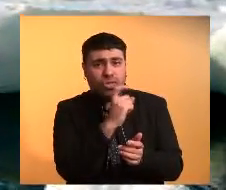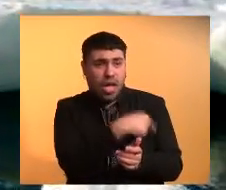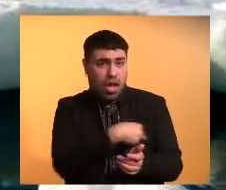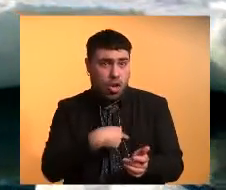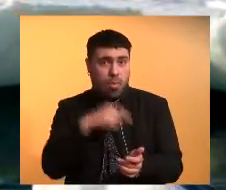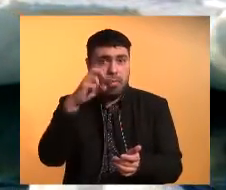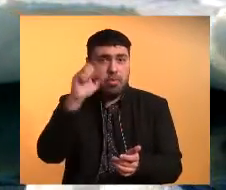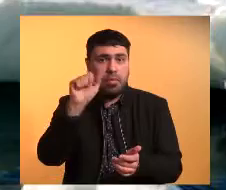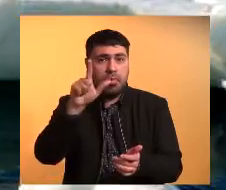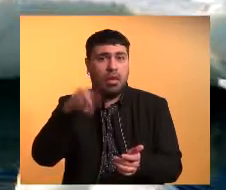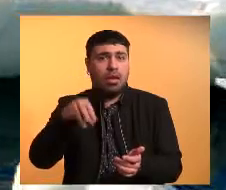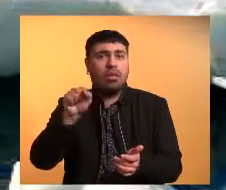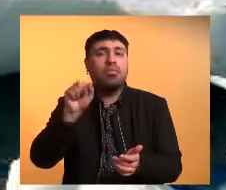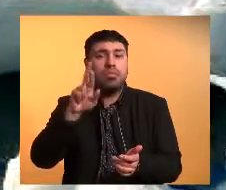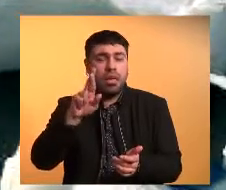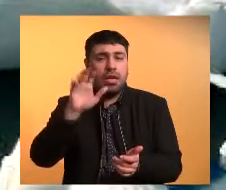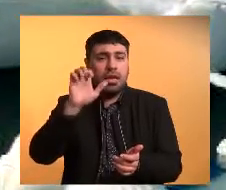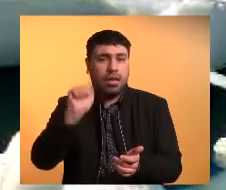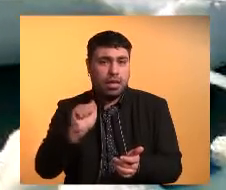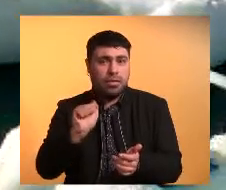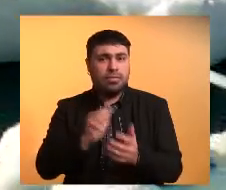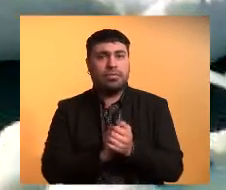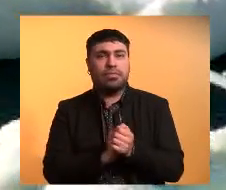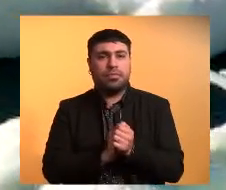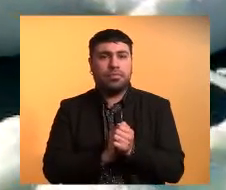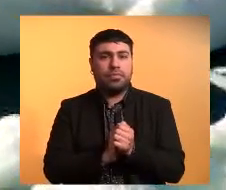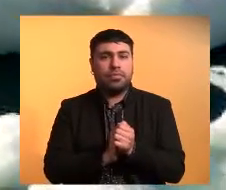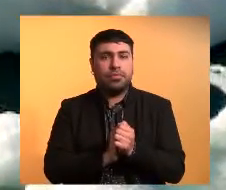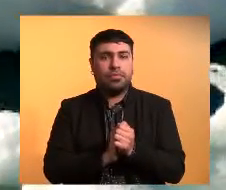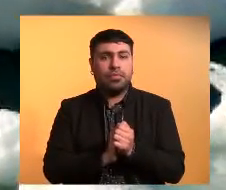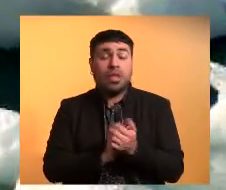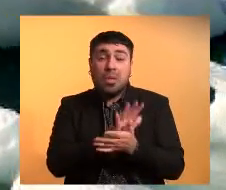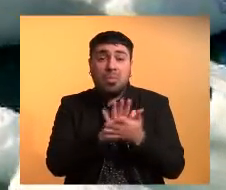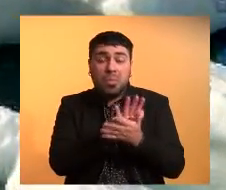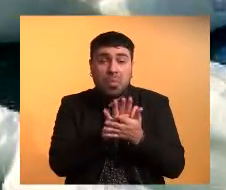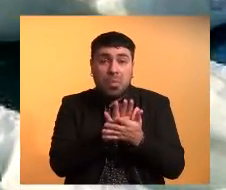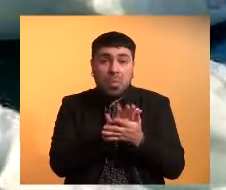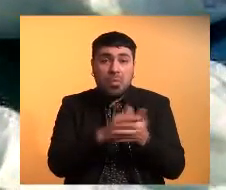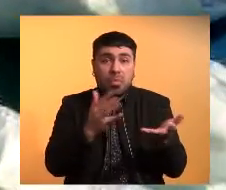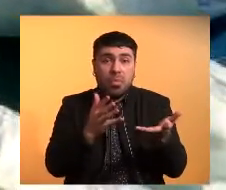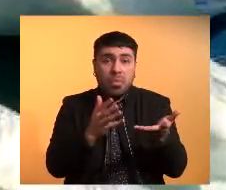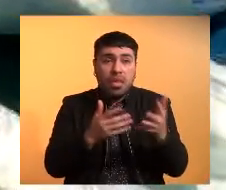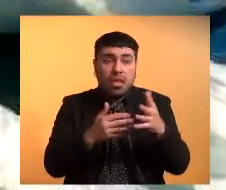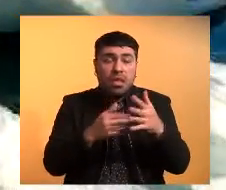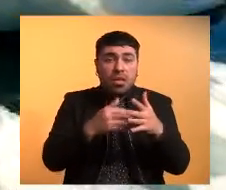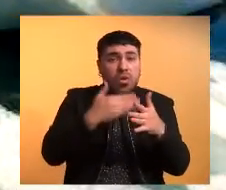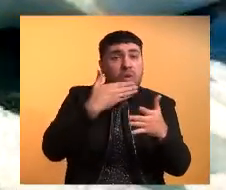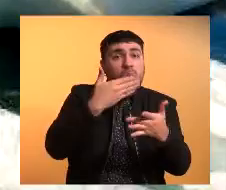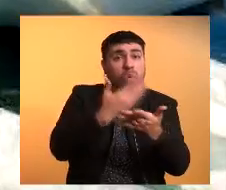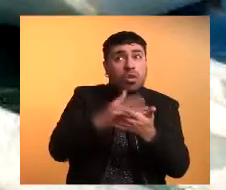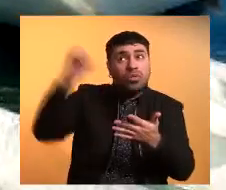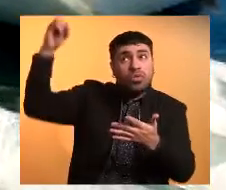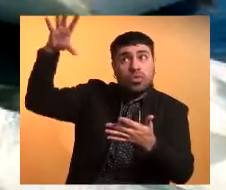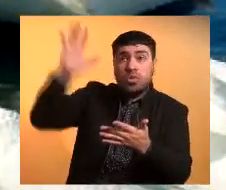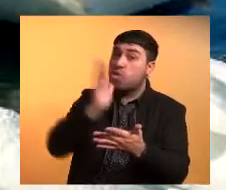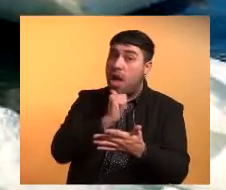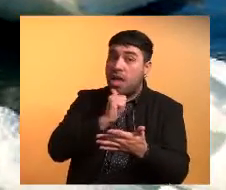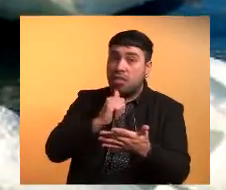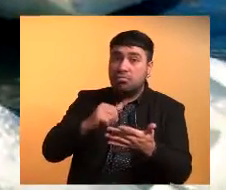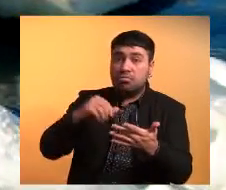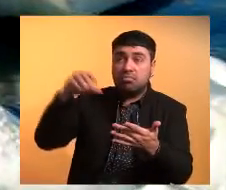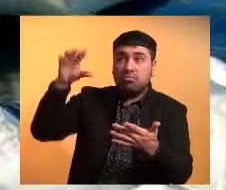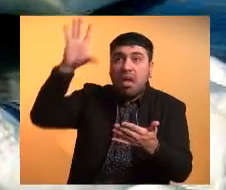que lo que hace es que tienen periodos en que simplemente no realizan fotosíntesis, ¿ya? O incluso algunos